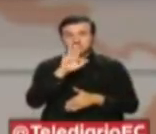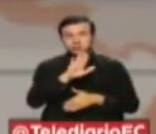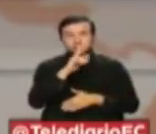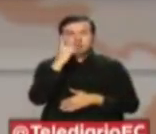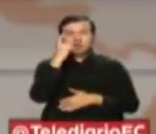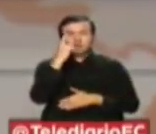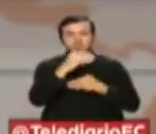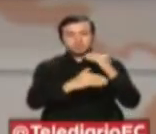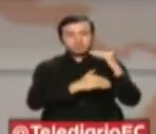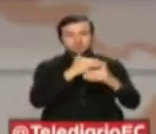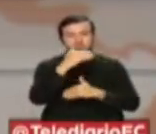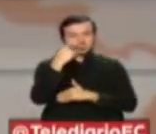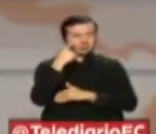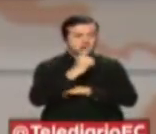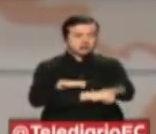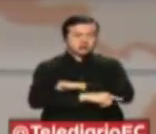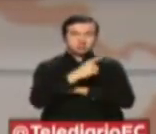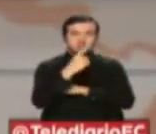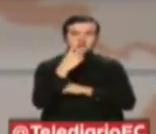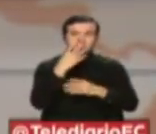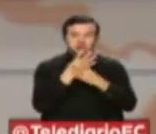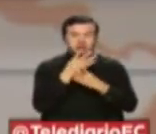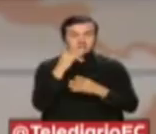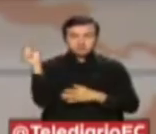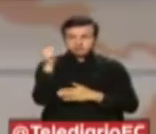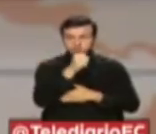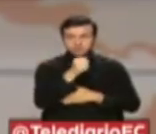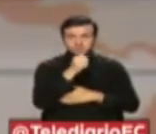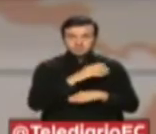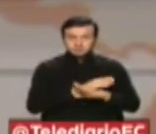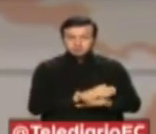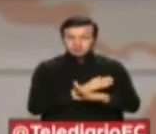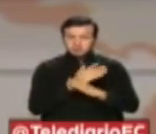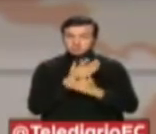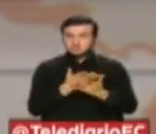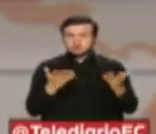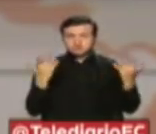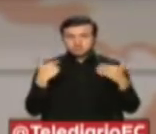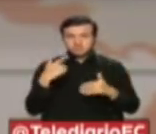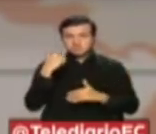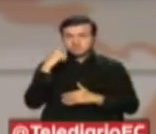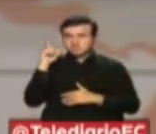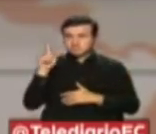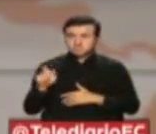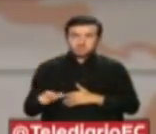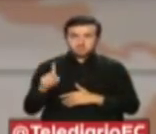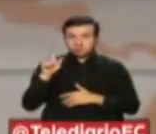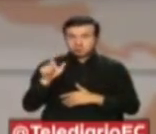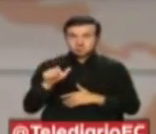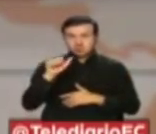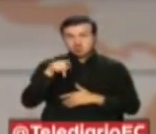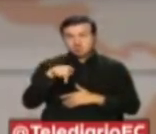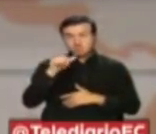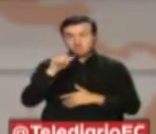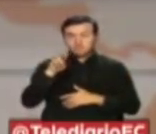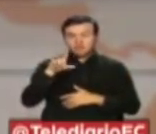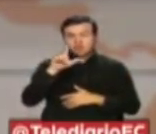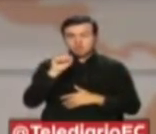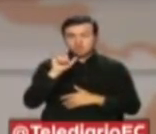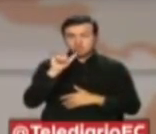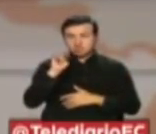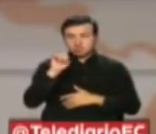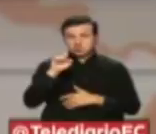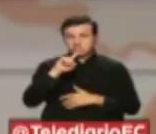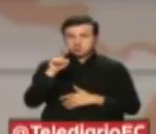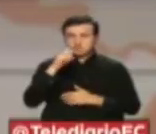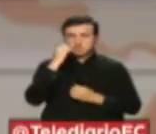de indicio de responsable penal tienen que quedarse y defender tenemos un delator desde el señor pablo yanes que vino